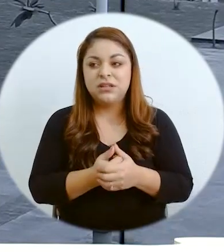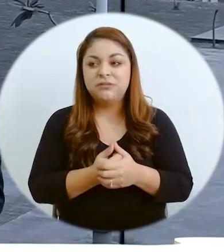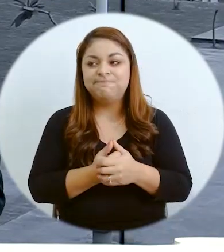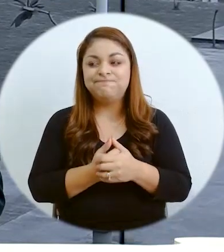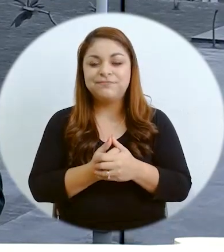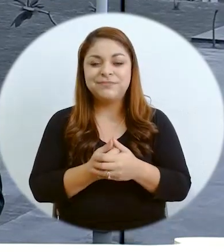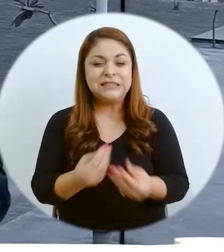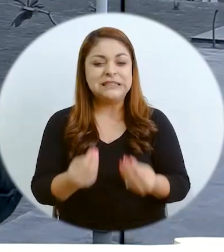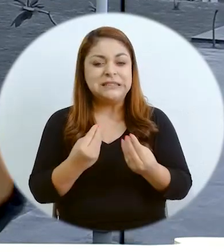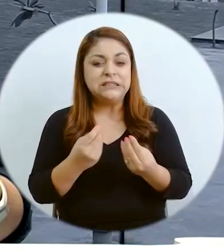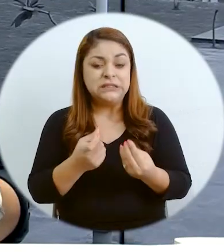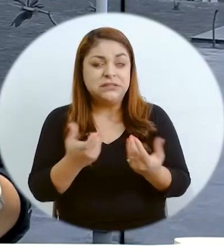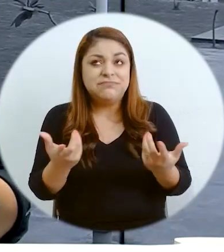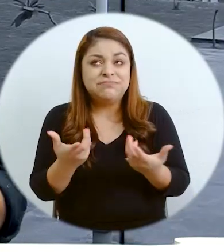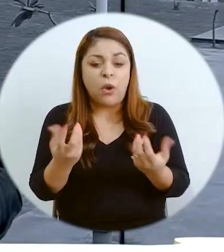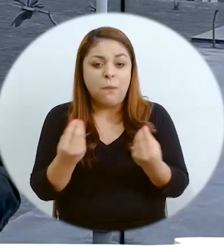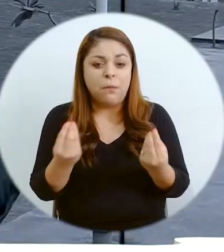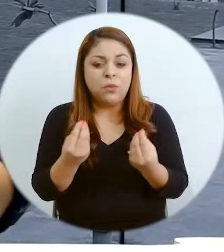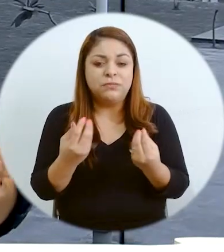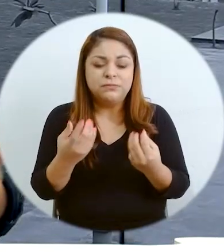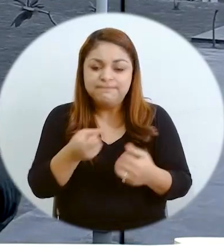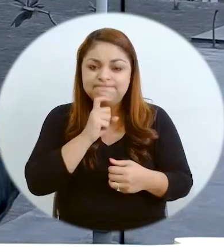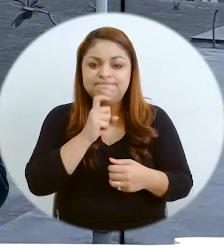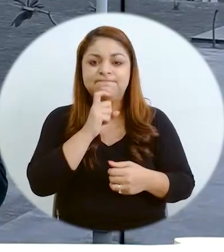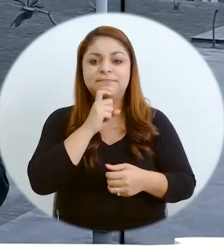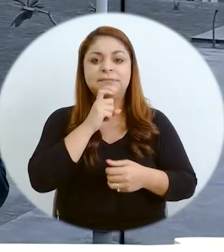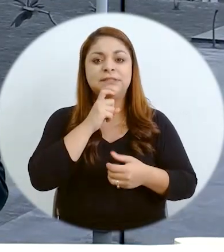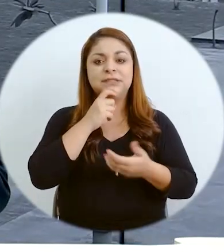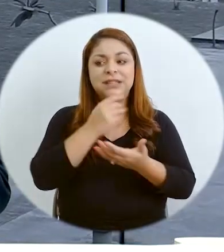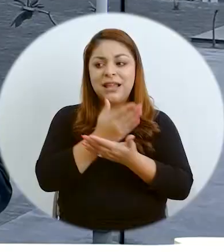también lograr